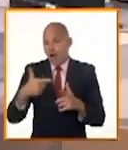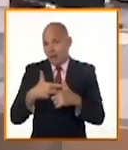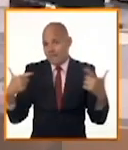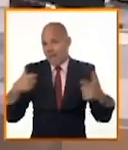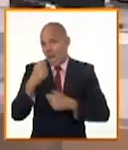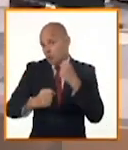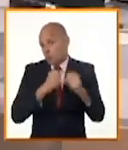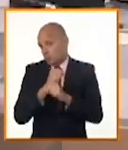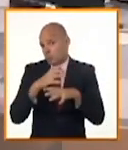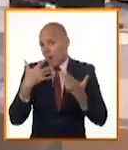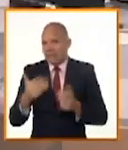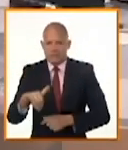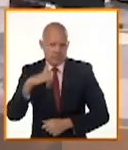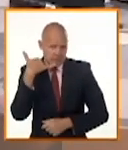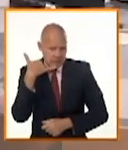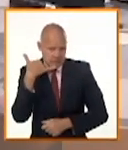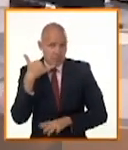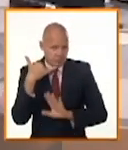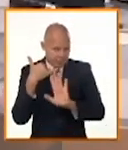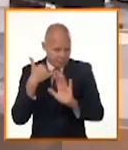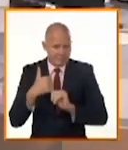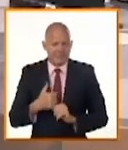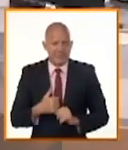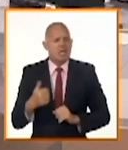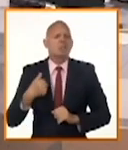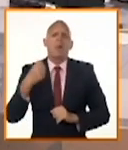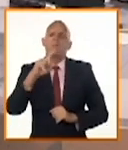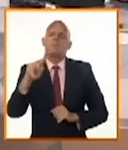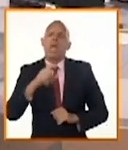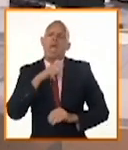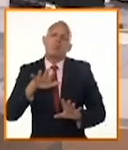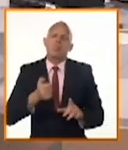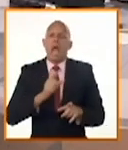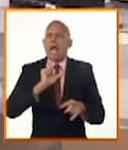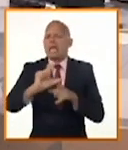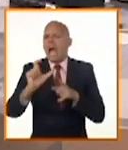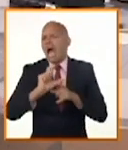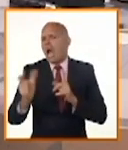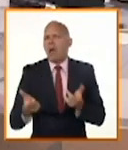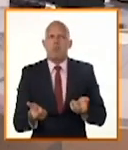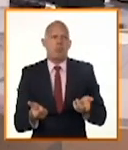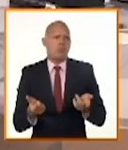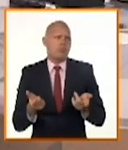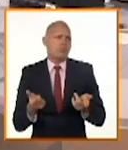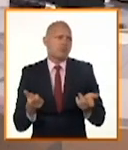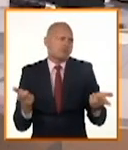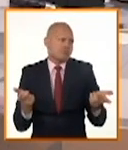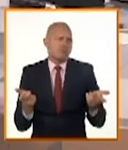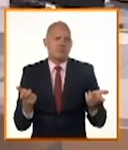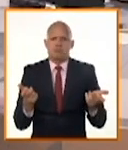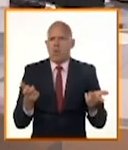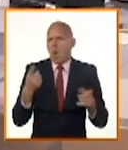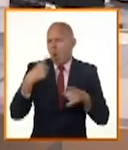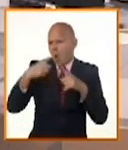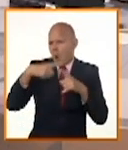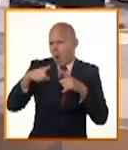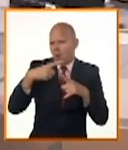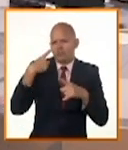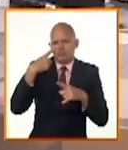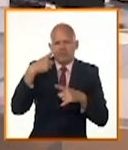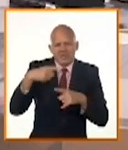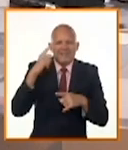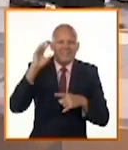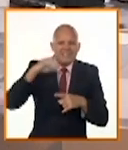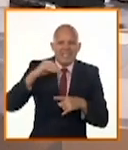con esos lugares o donde no hay suficiente telefonía móvil o donde el servicio de la telefonía móvil no tiene toda la calidad no llega la señal